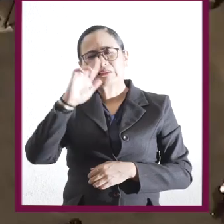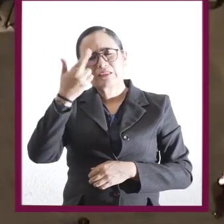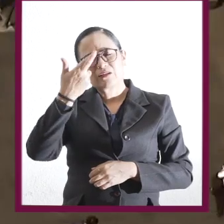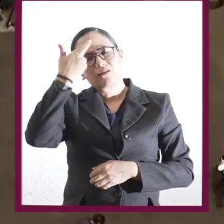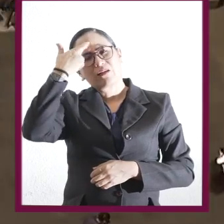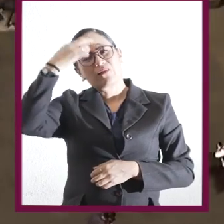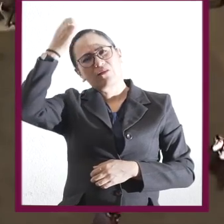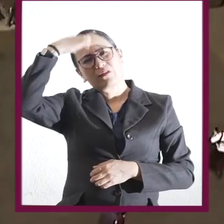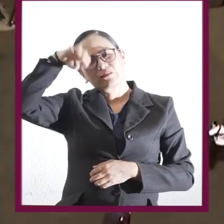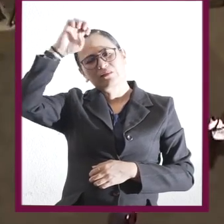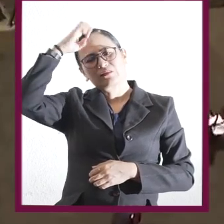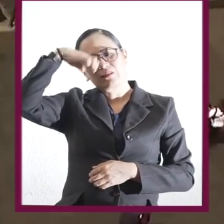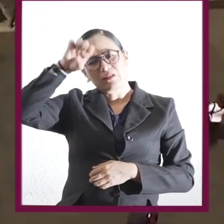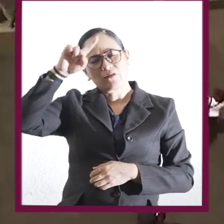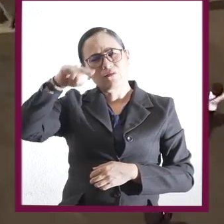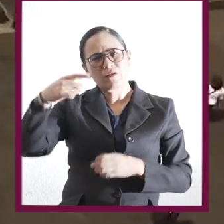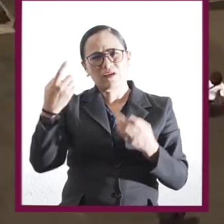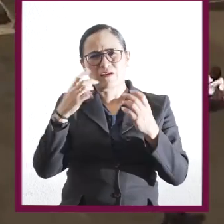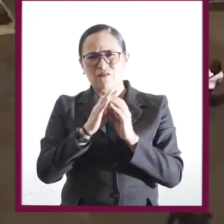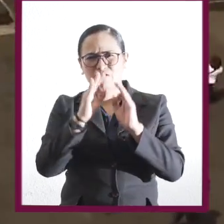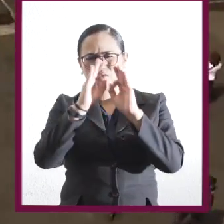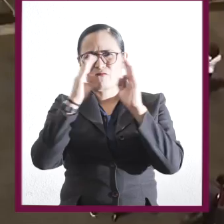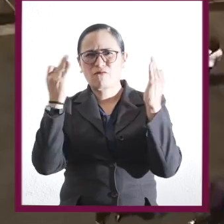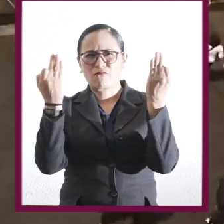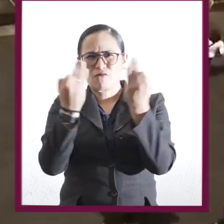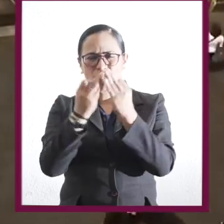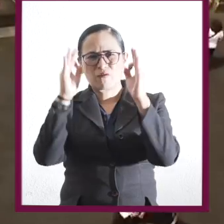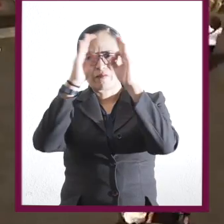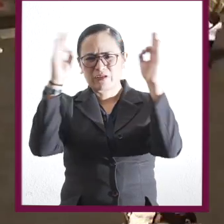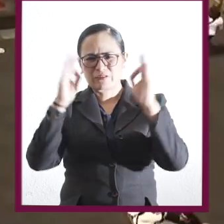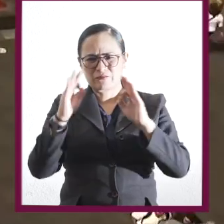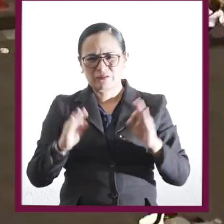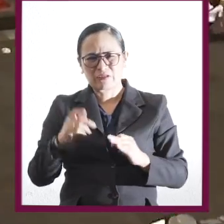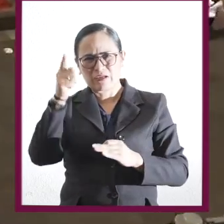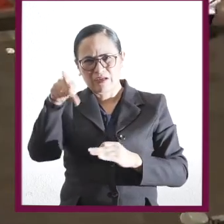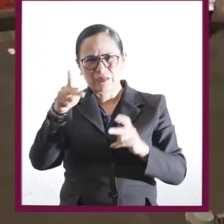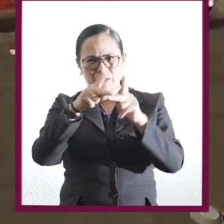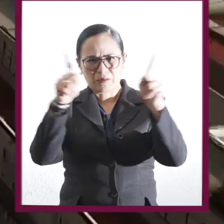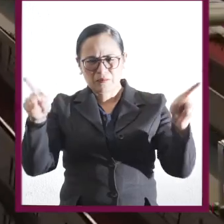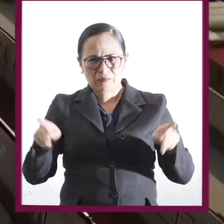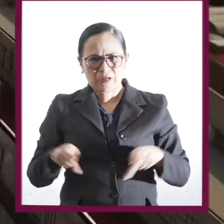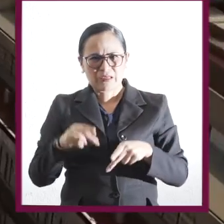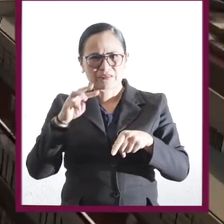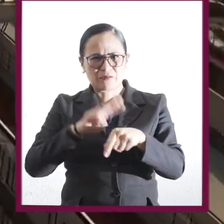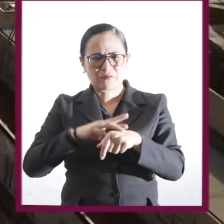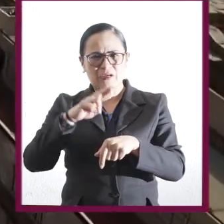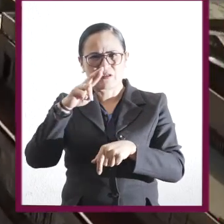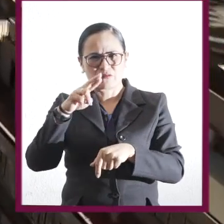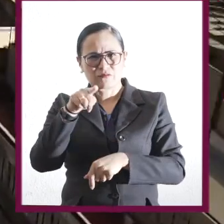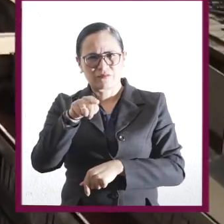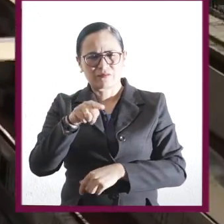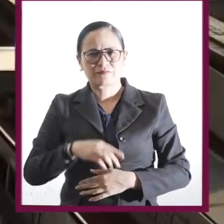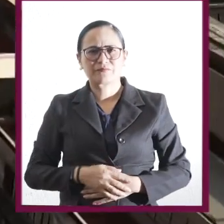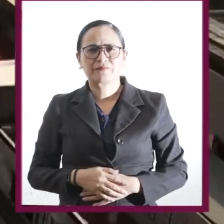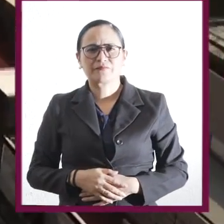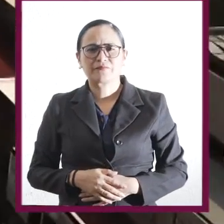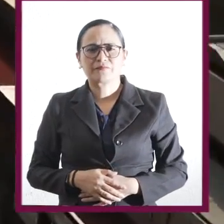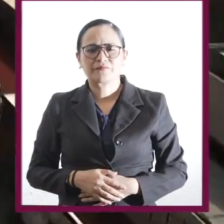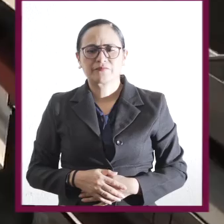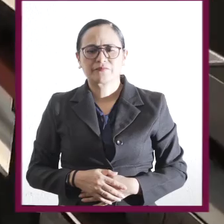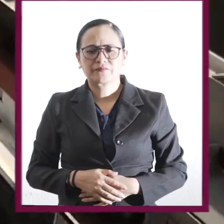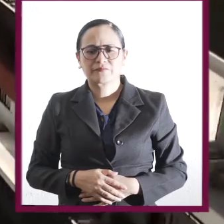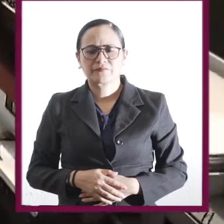un tiempo perdido, sus siluetas permanecen justo en la entrada de la Plaza Mayor.